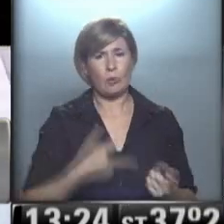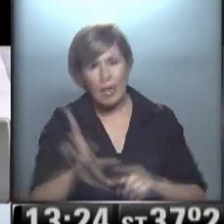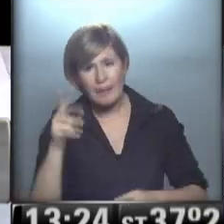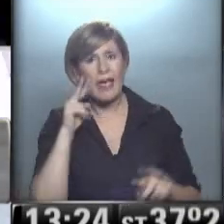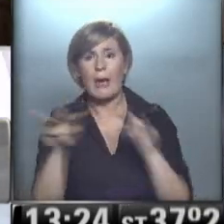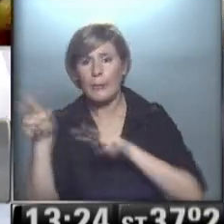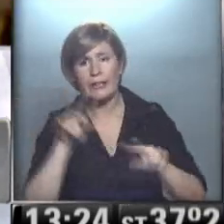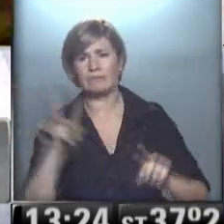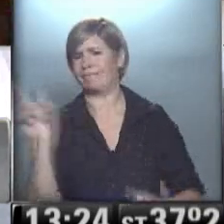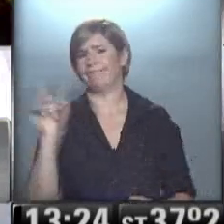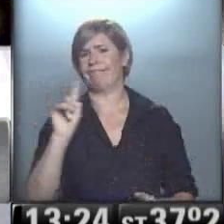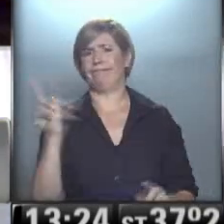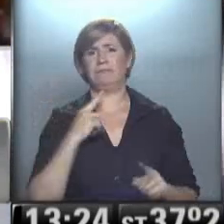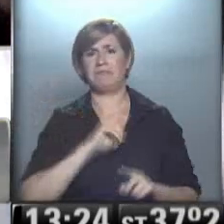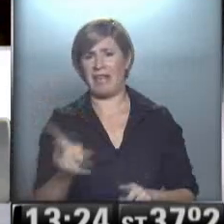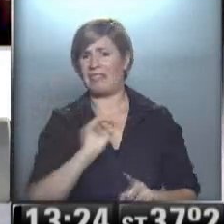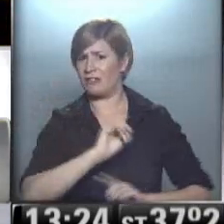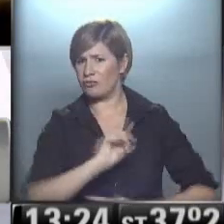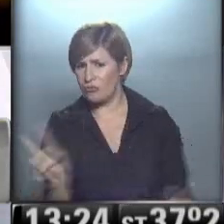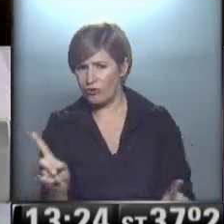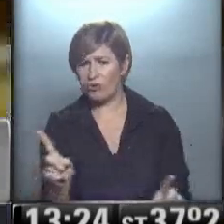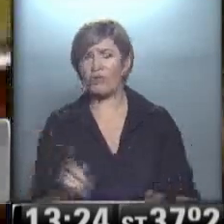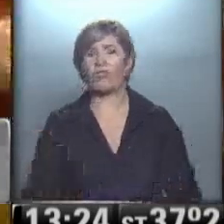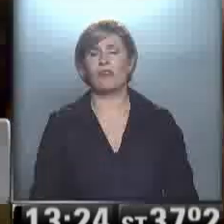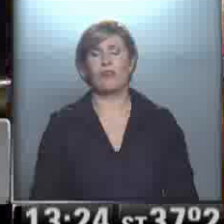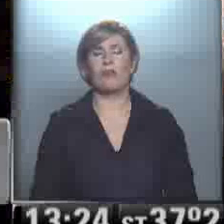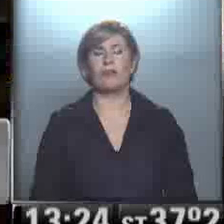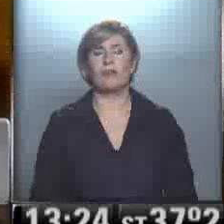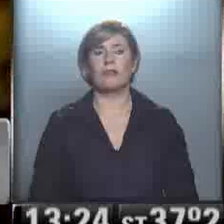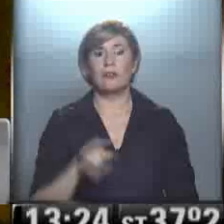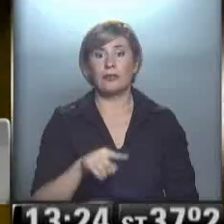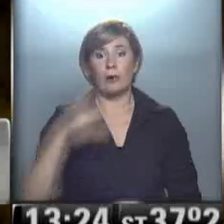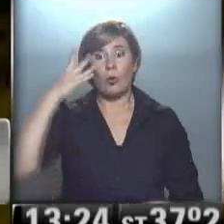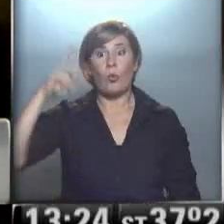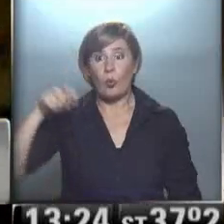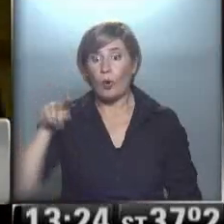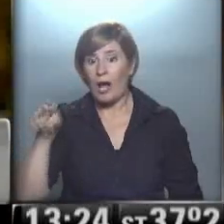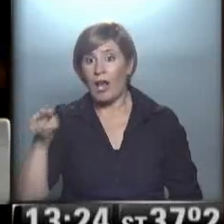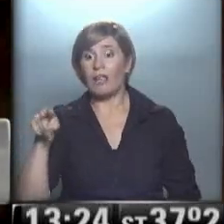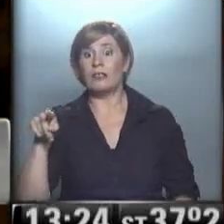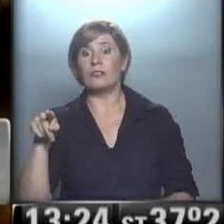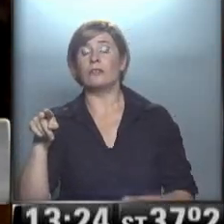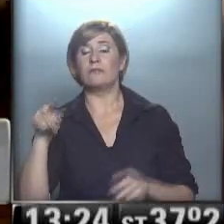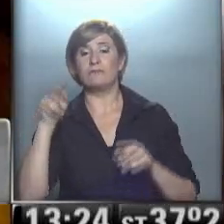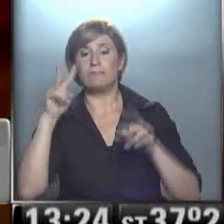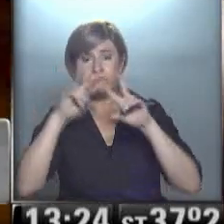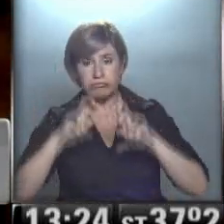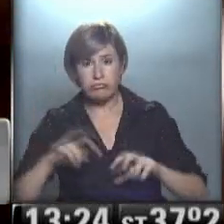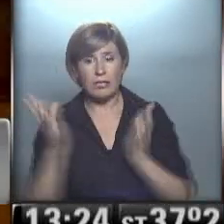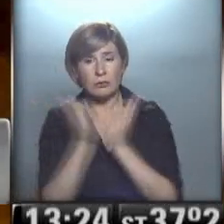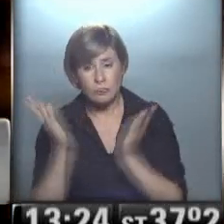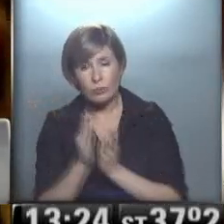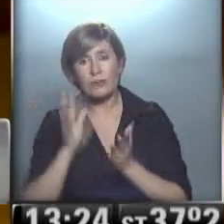nada. No le habían dado ningún tipo de orden. Los fiscales tucumanos están muy interesados en saber si este es el